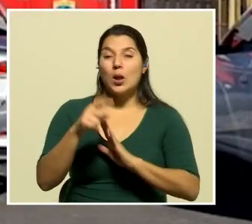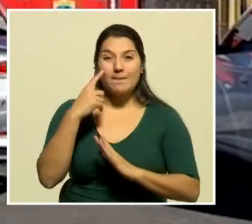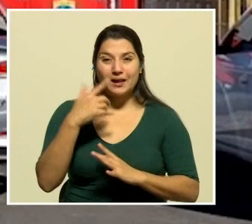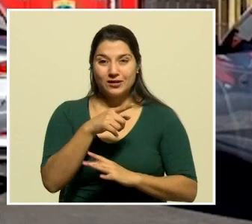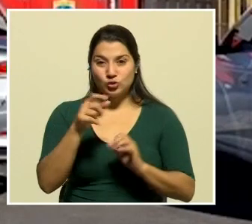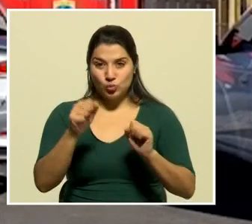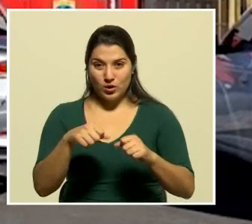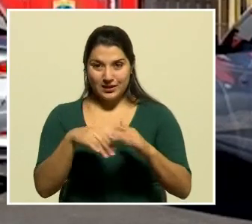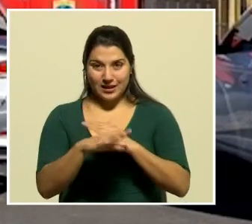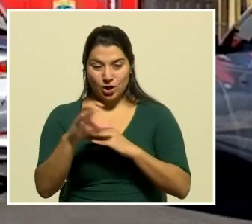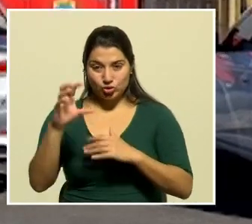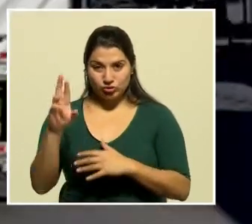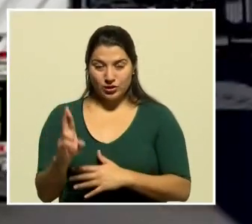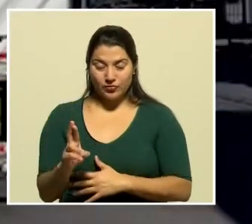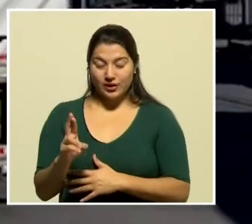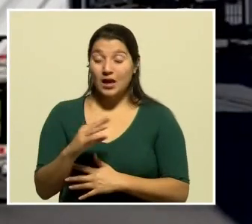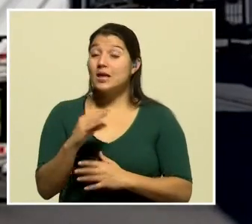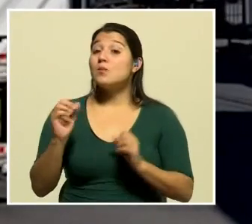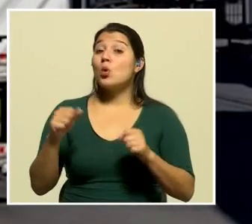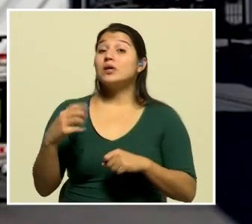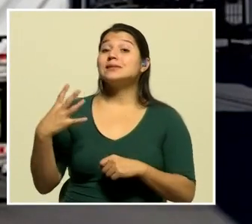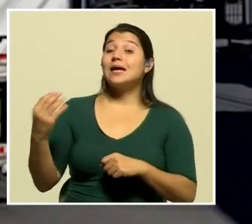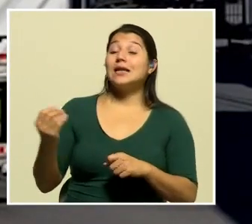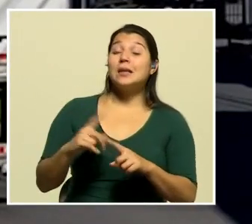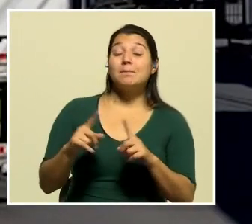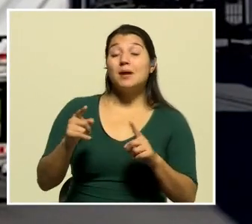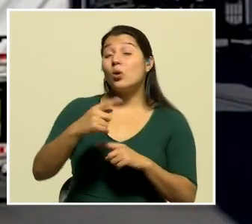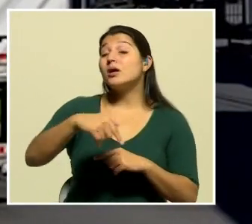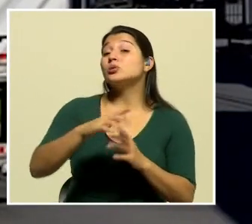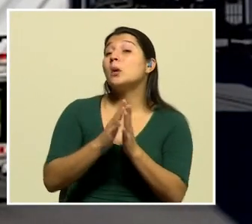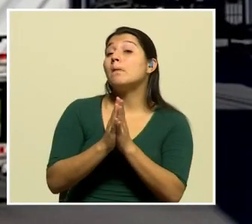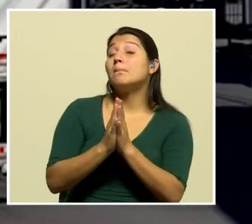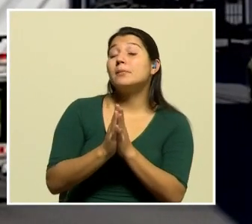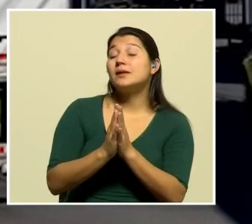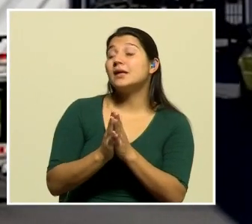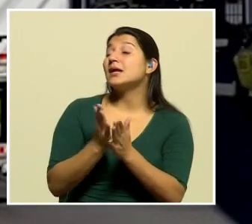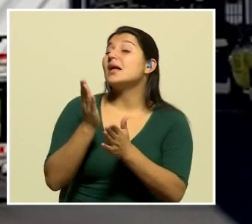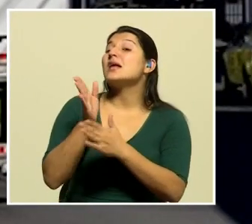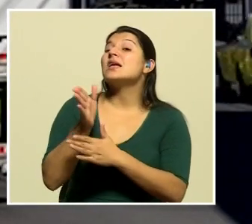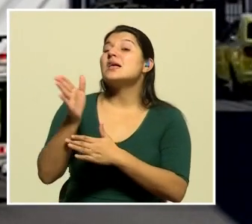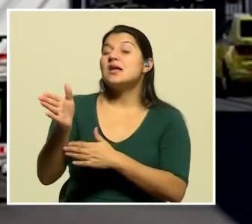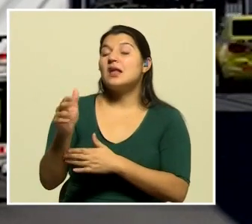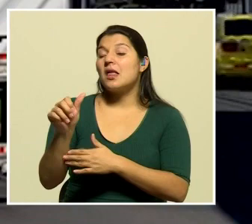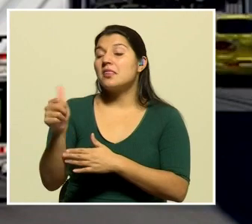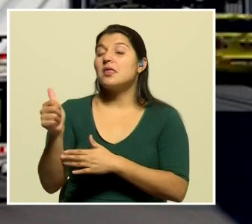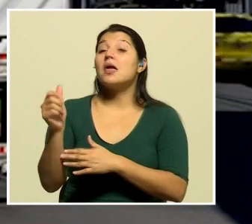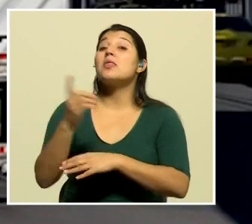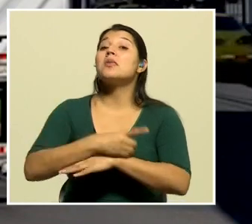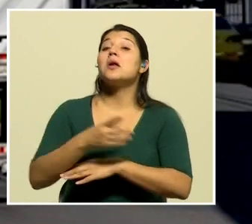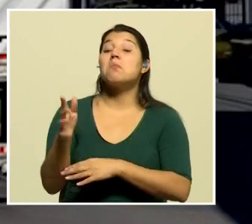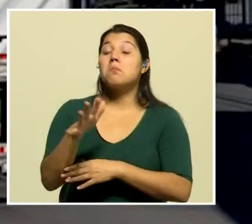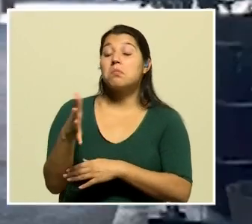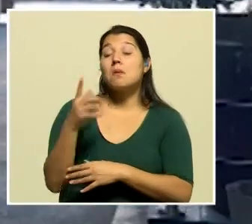puedan ingresar a Costa Rica y salir. Sin embargo, ellos están solicitando un término de 10 días para entrar y salir, entre